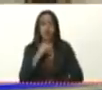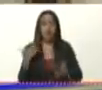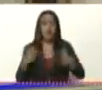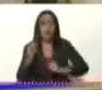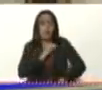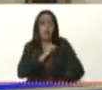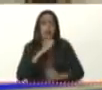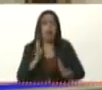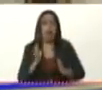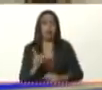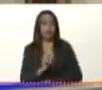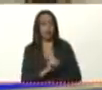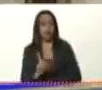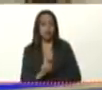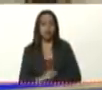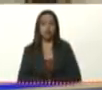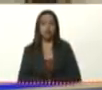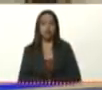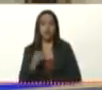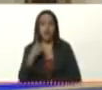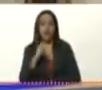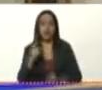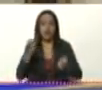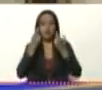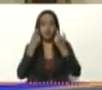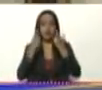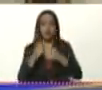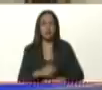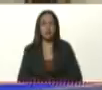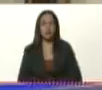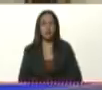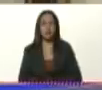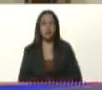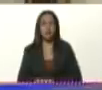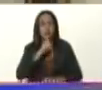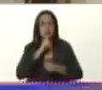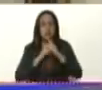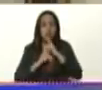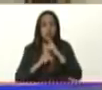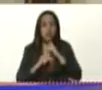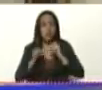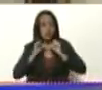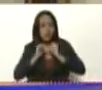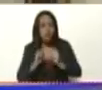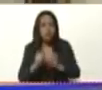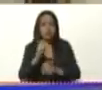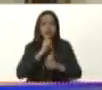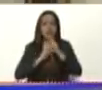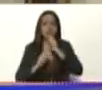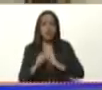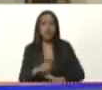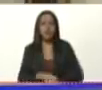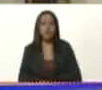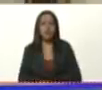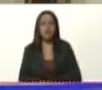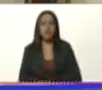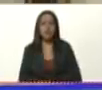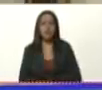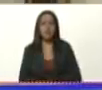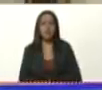no. Estamos entrenados en las dificultades para enfrentar situaciones difíciles y todo esto lo vamos a